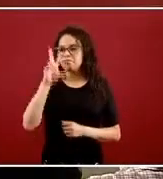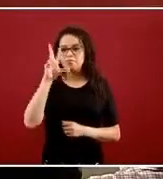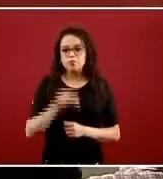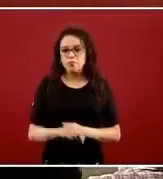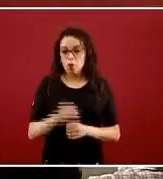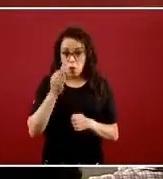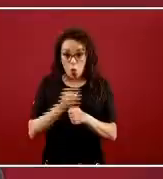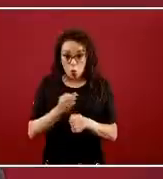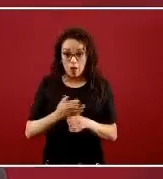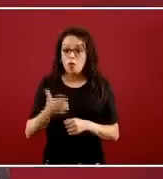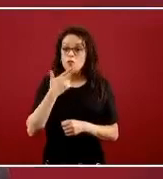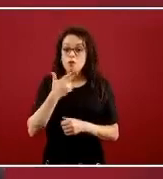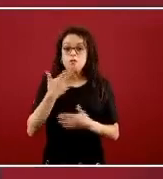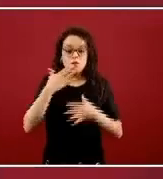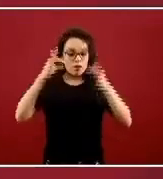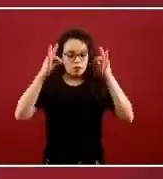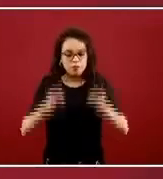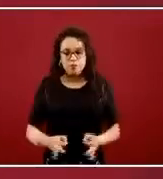este momento.